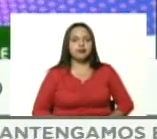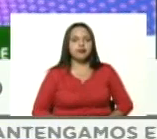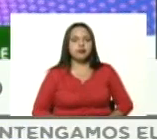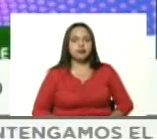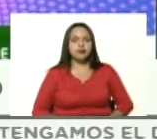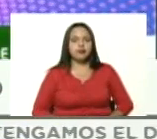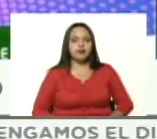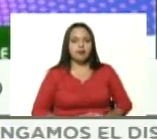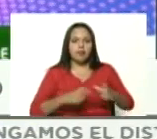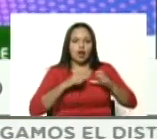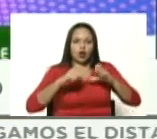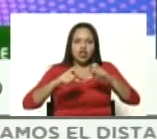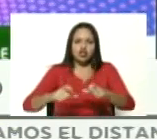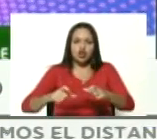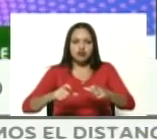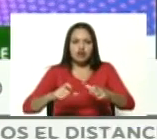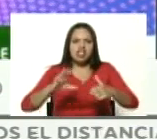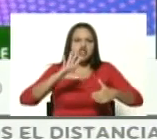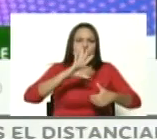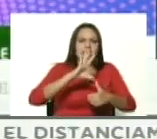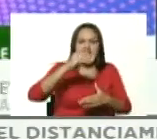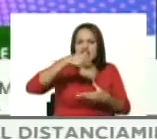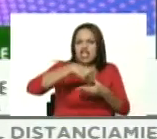El corazón de Sudamérica es Bolivia.